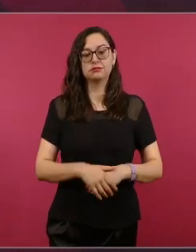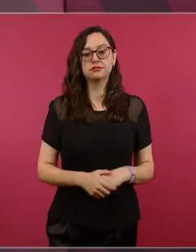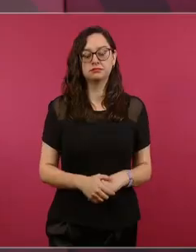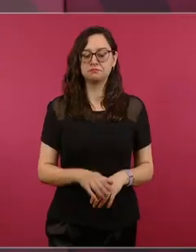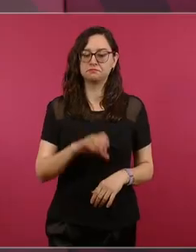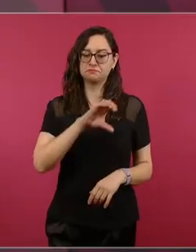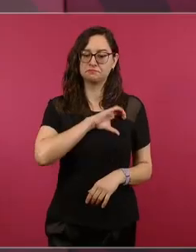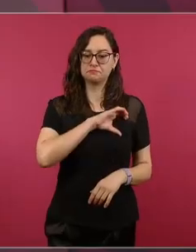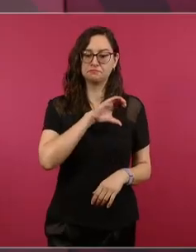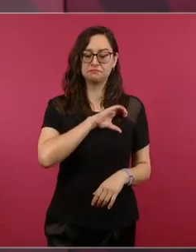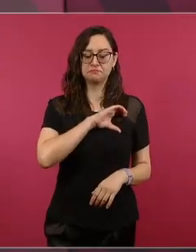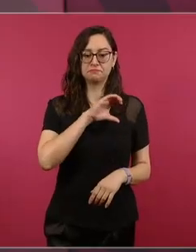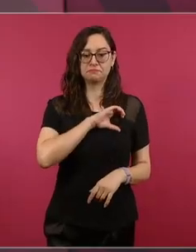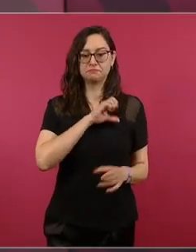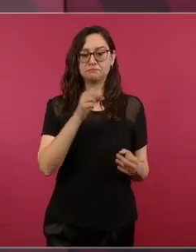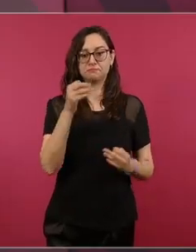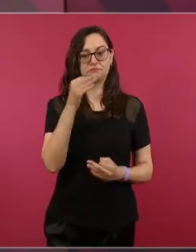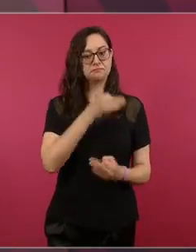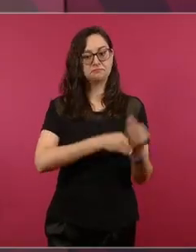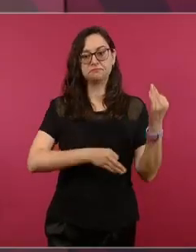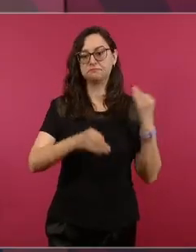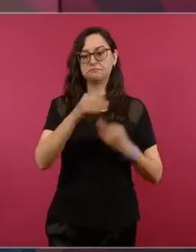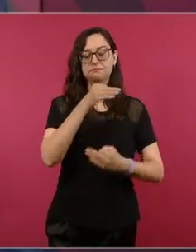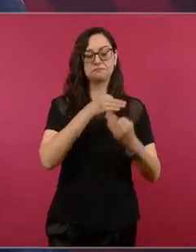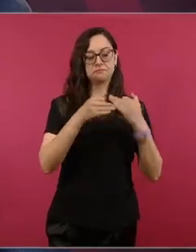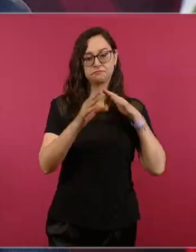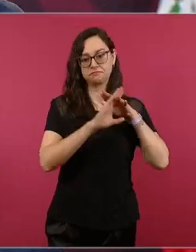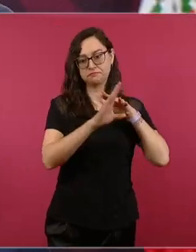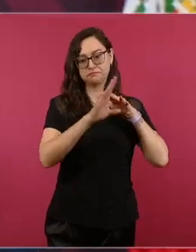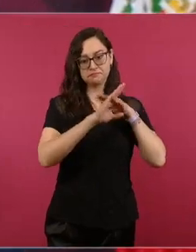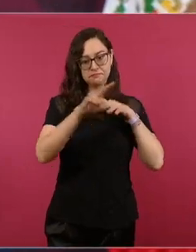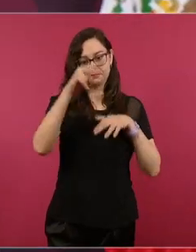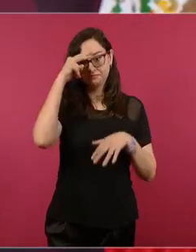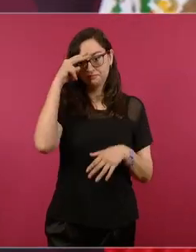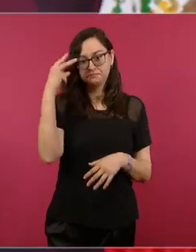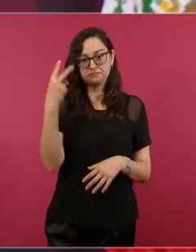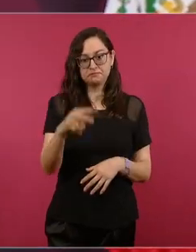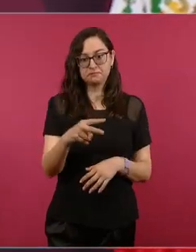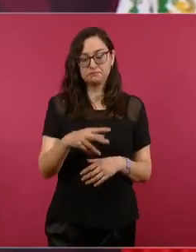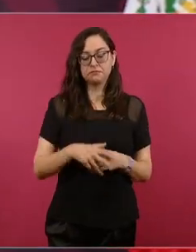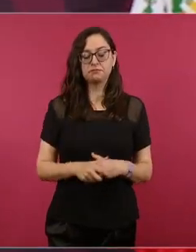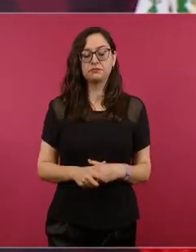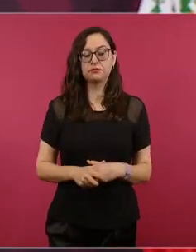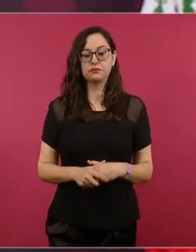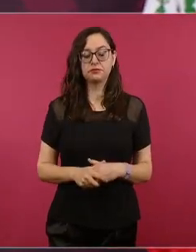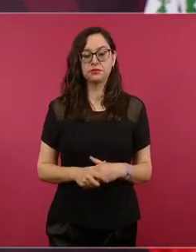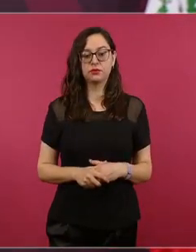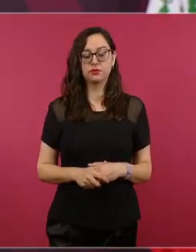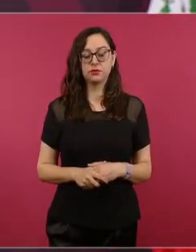muy fraterno a todas y todos los paisanos, que